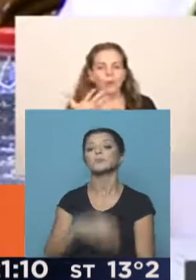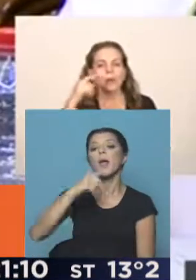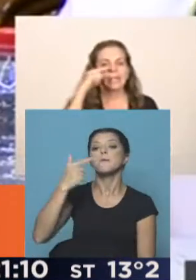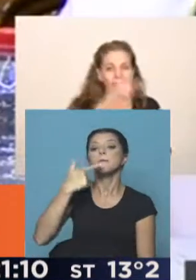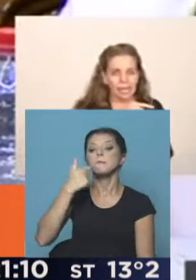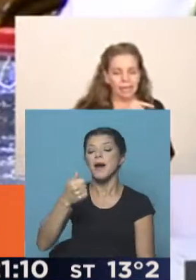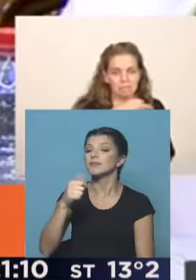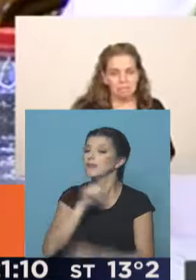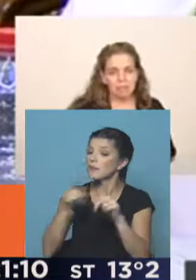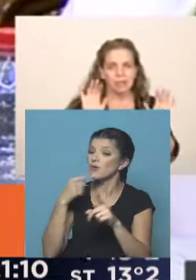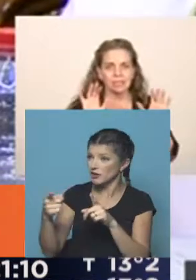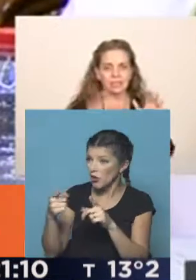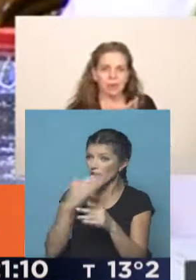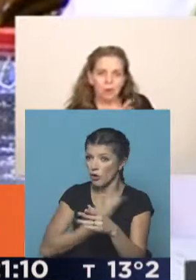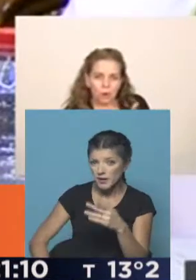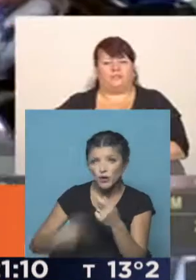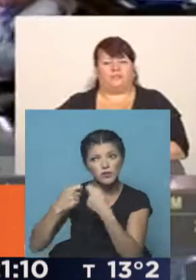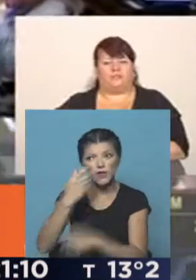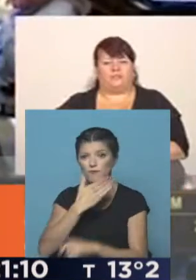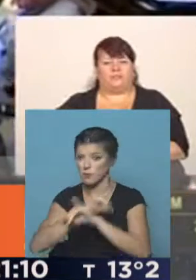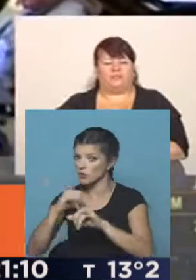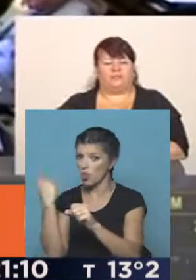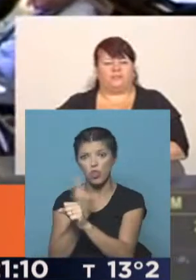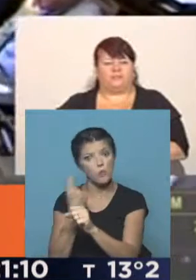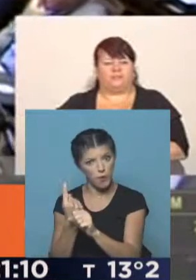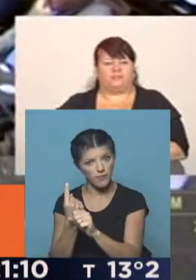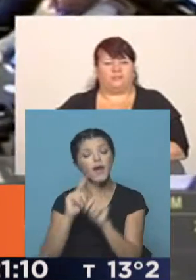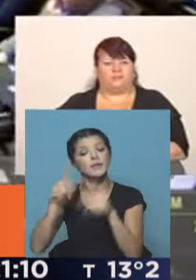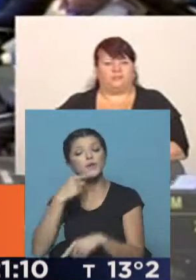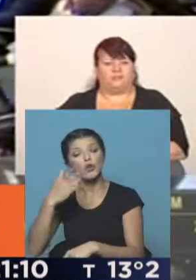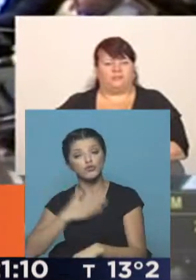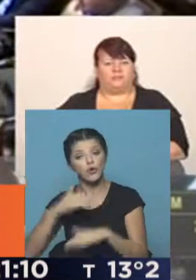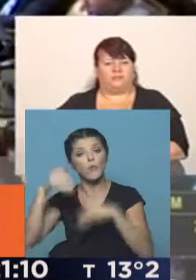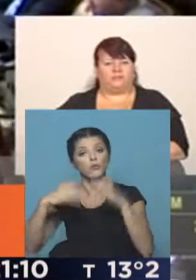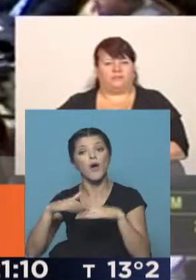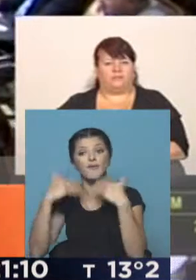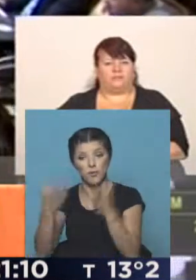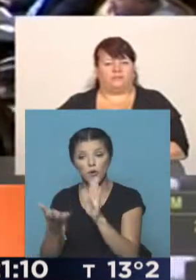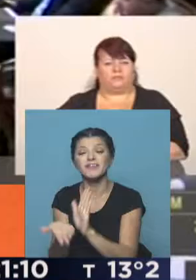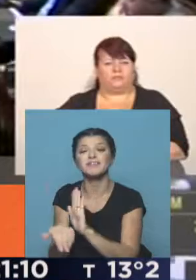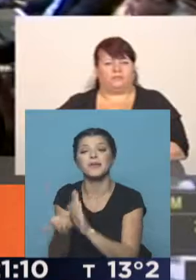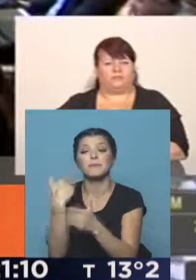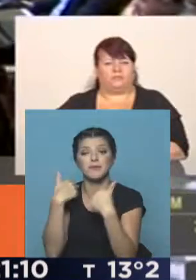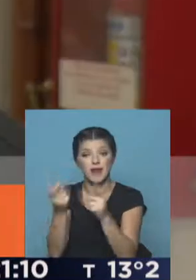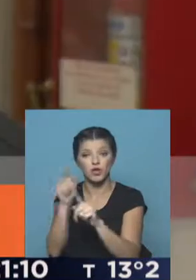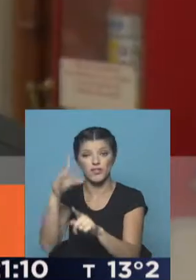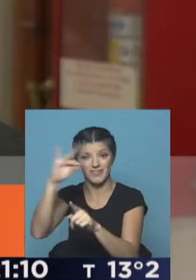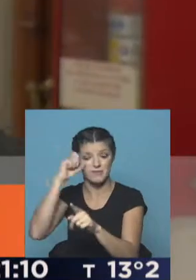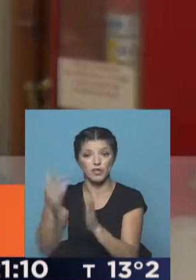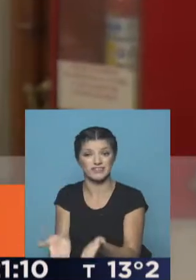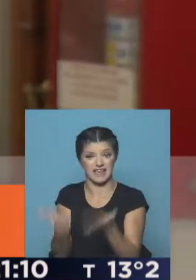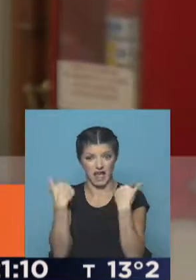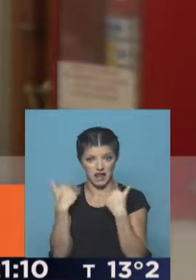la facultad de negociar información y además dijo que votaría a favor del desafuero del diputado Julio Devido. Me parece